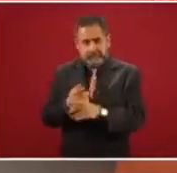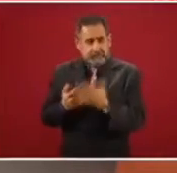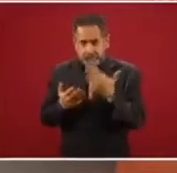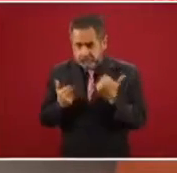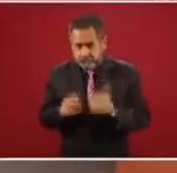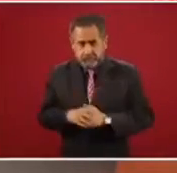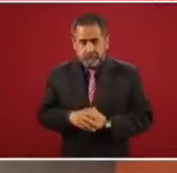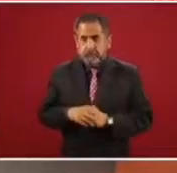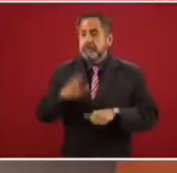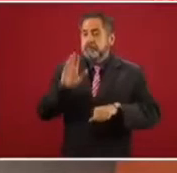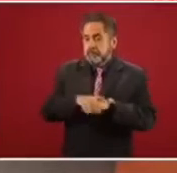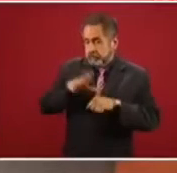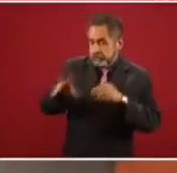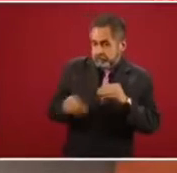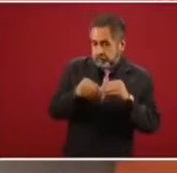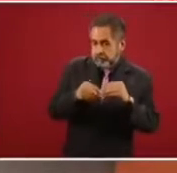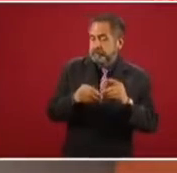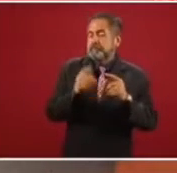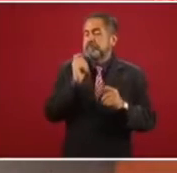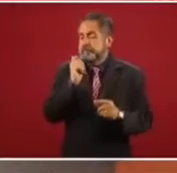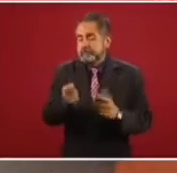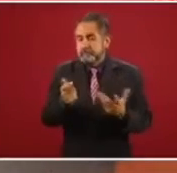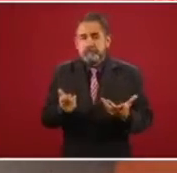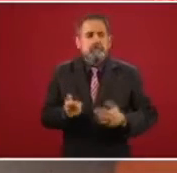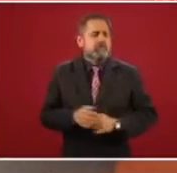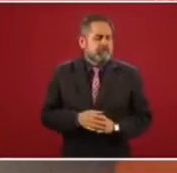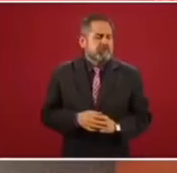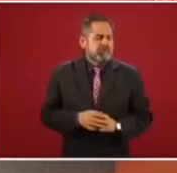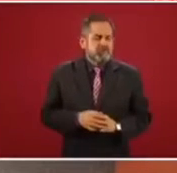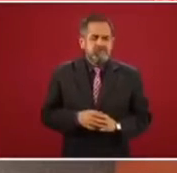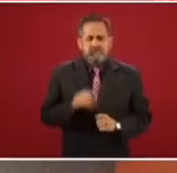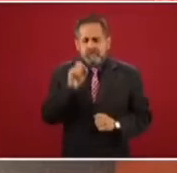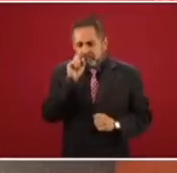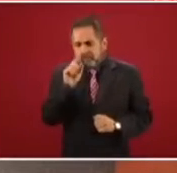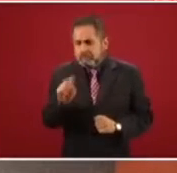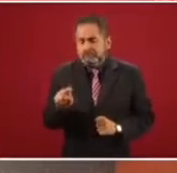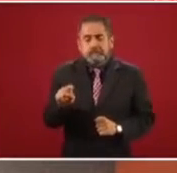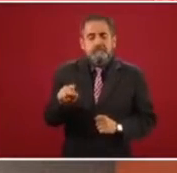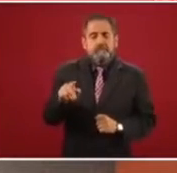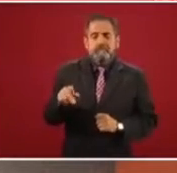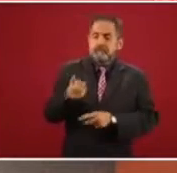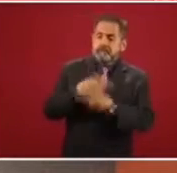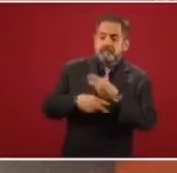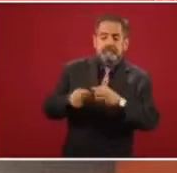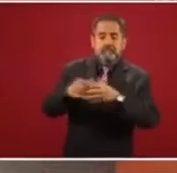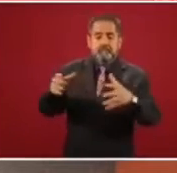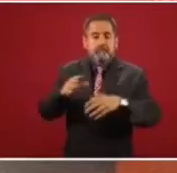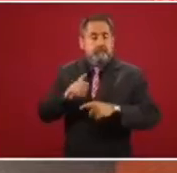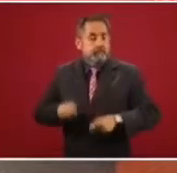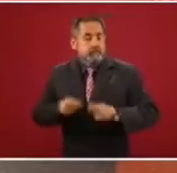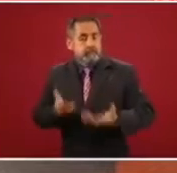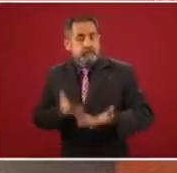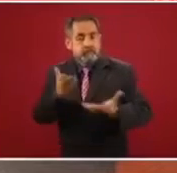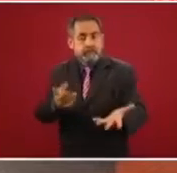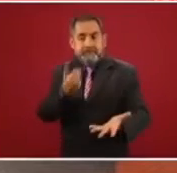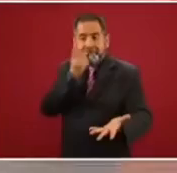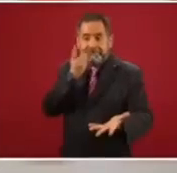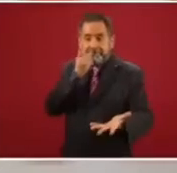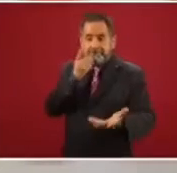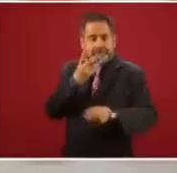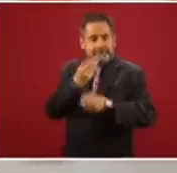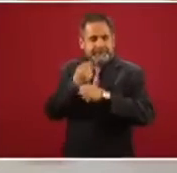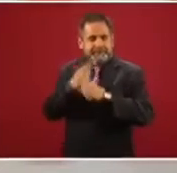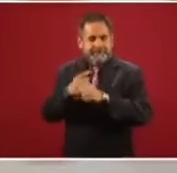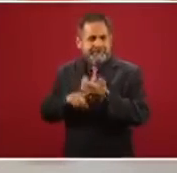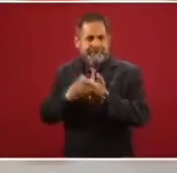adicionalmente a eso se están creciendo los servicios de odontología digamos el servicio